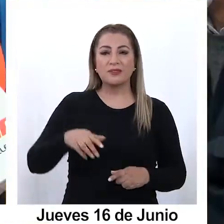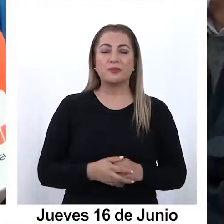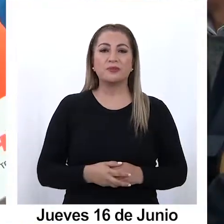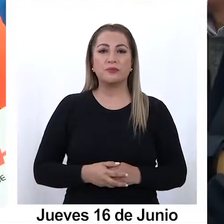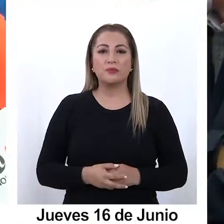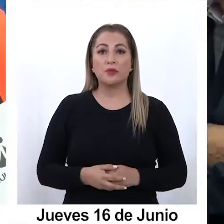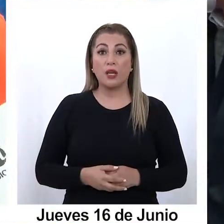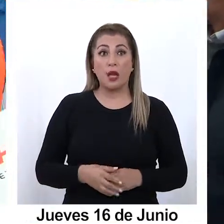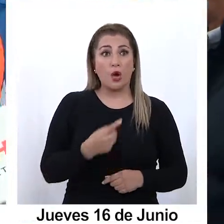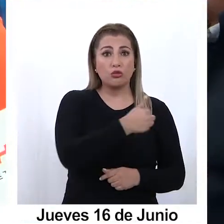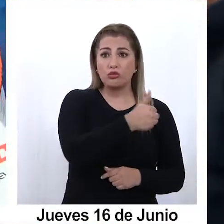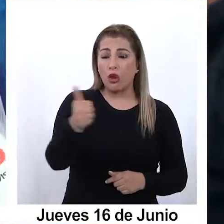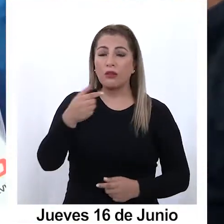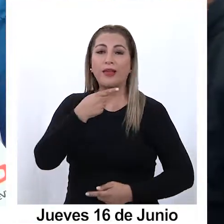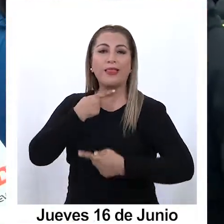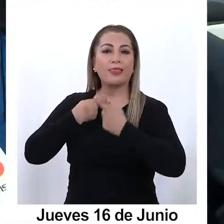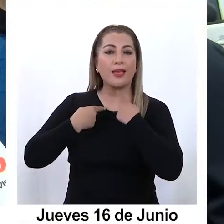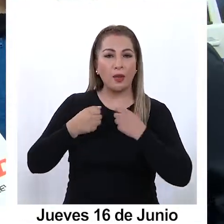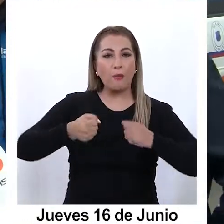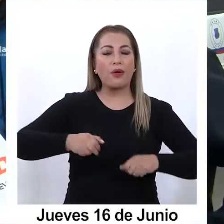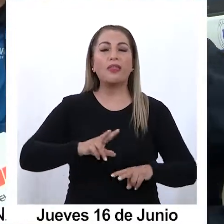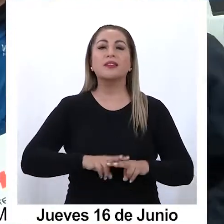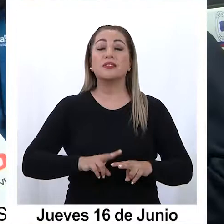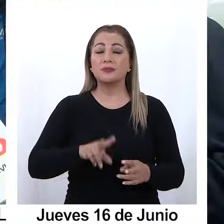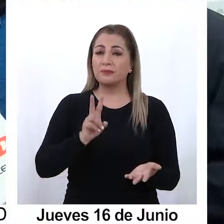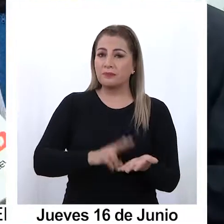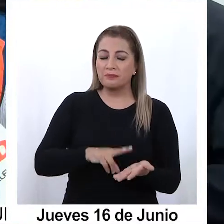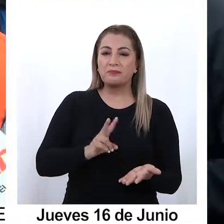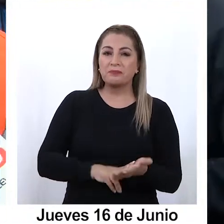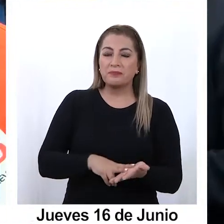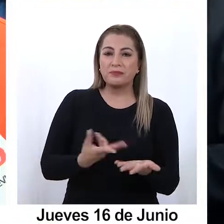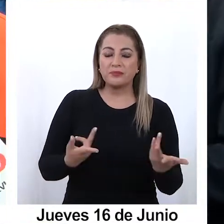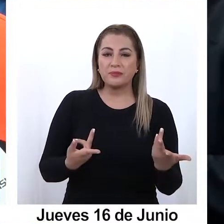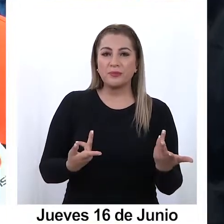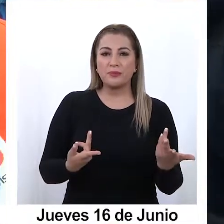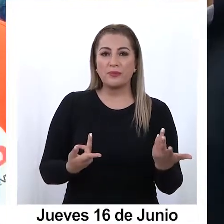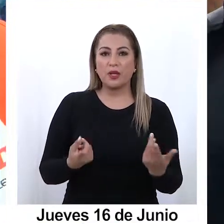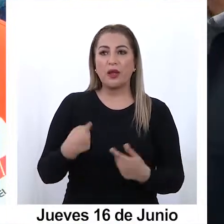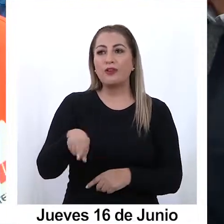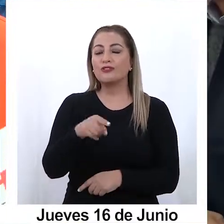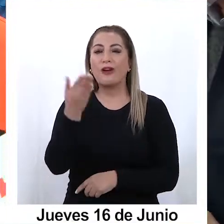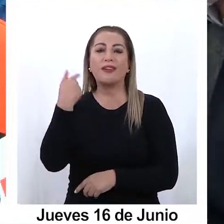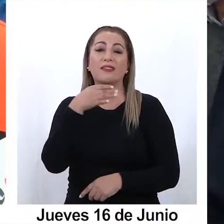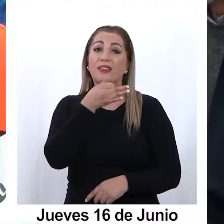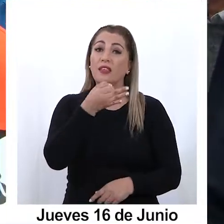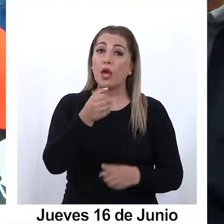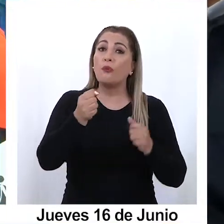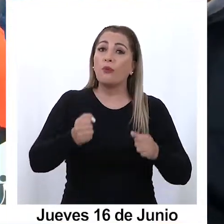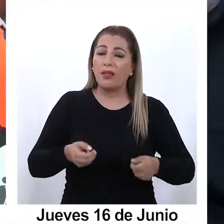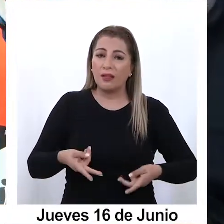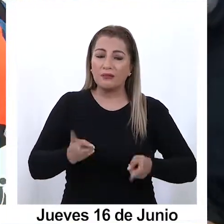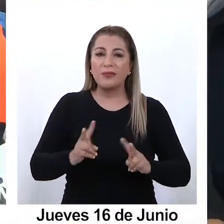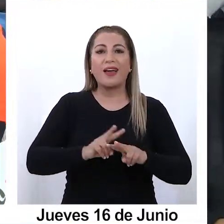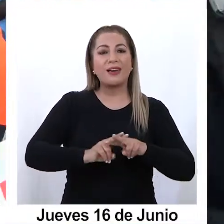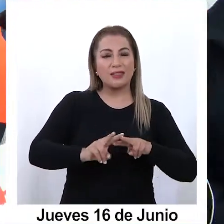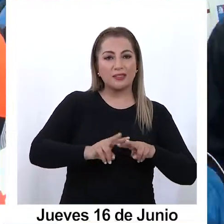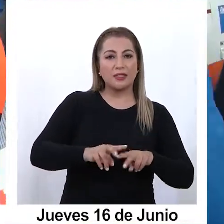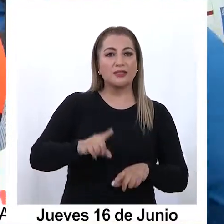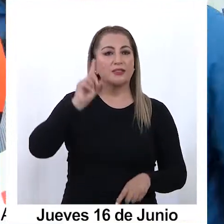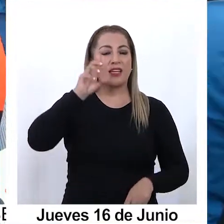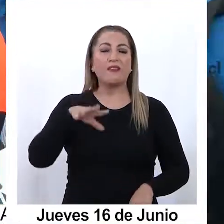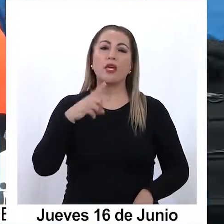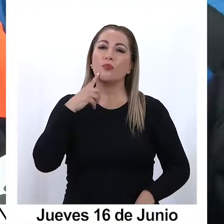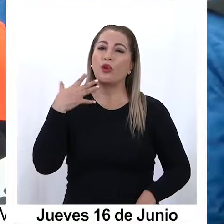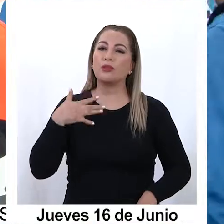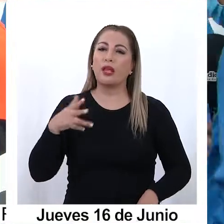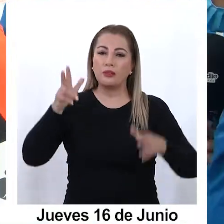trabajando. Hay mucho interés en que esto se pueda hacer, y efectivamente es algo que, como lo hemos dicho, nos interesa que se pueda realizar. Sabemos la